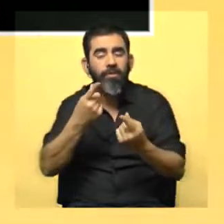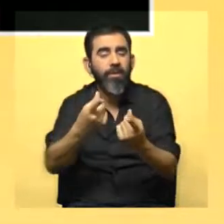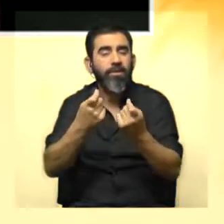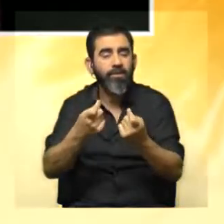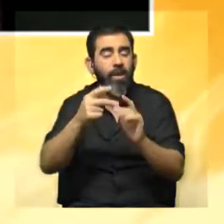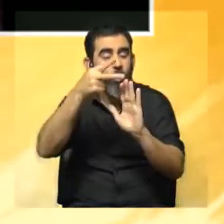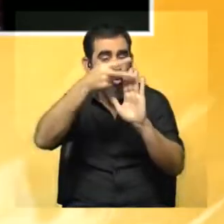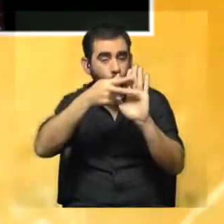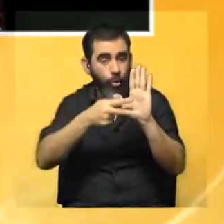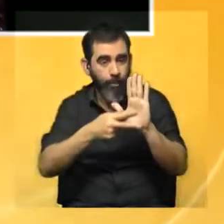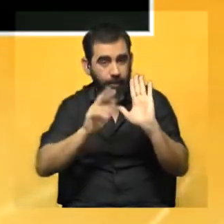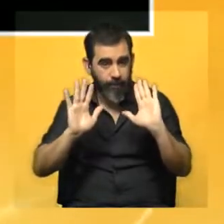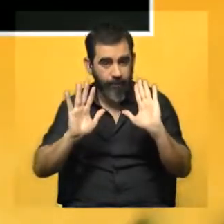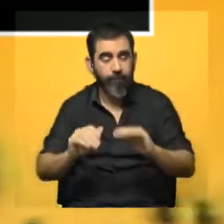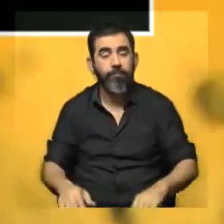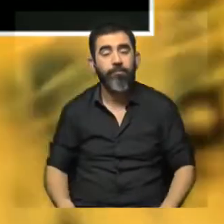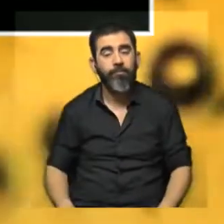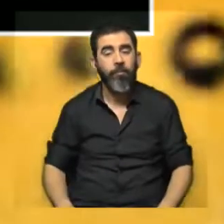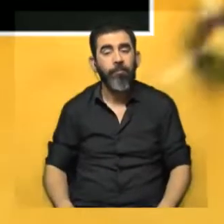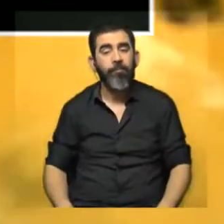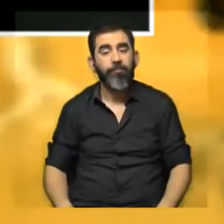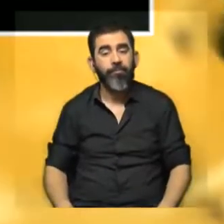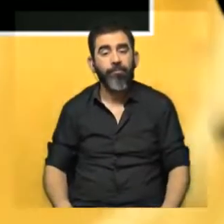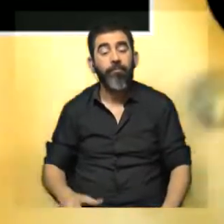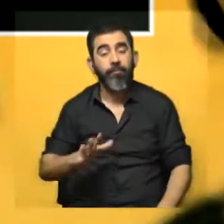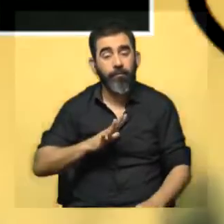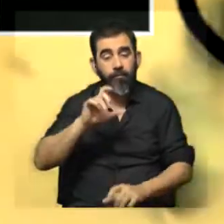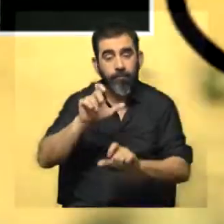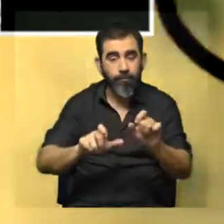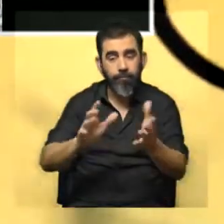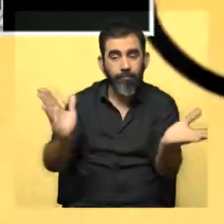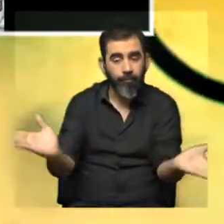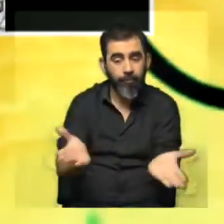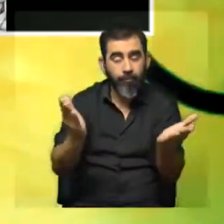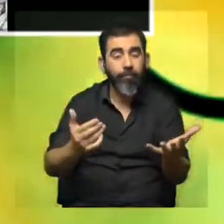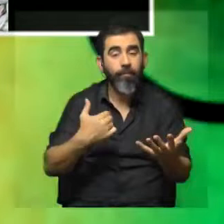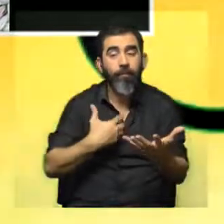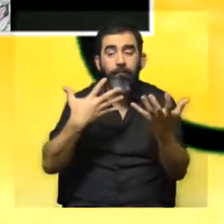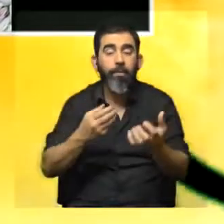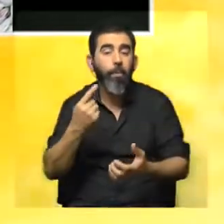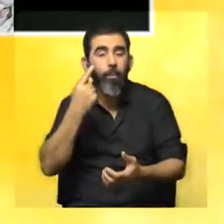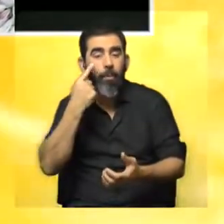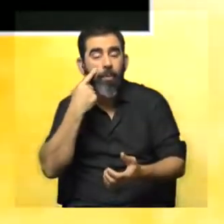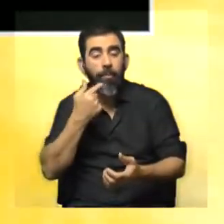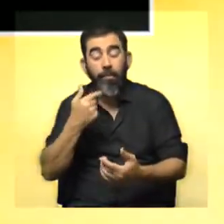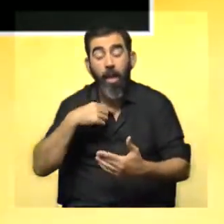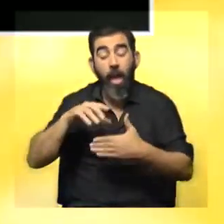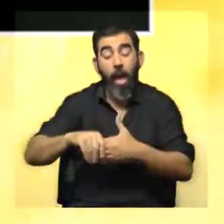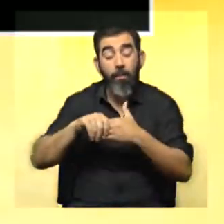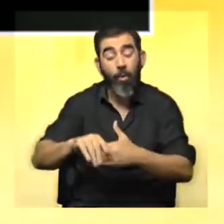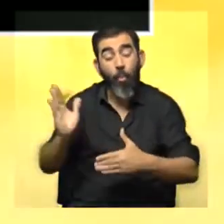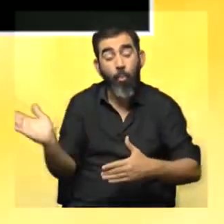marco normativo, eso es un pendiente. Pero además debe haber gente que está como empujando, ¿no? Decir, bueno, yo quiero probar por este lado. Por ejemplo, estos amigos productores